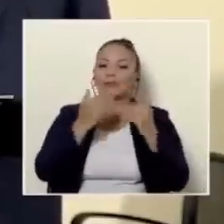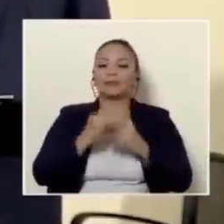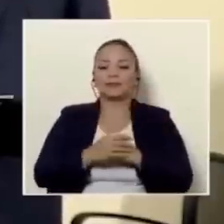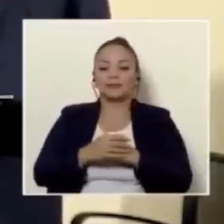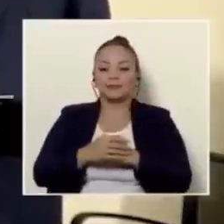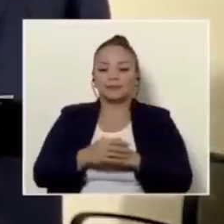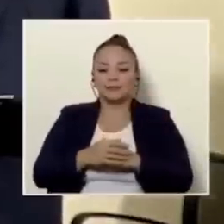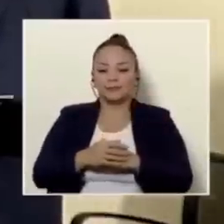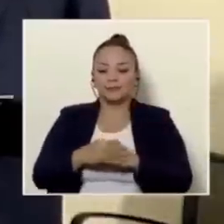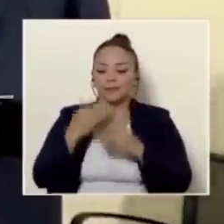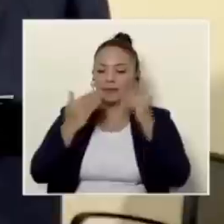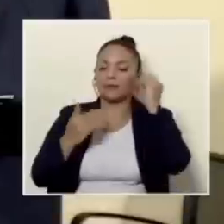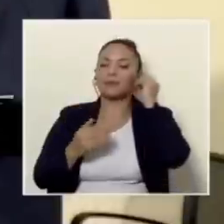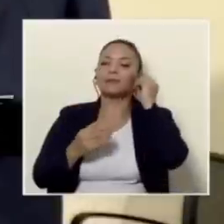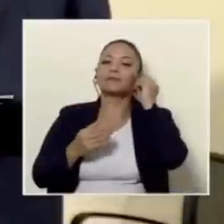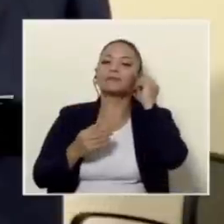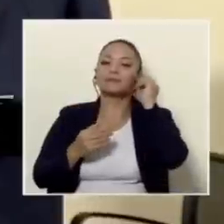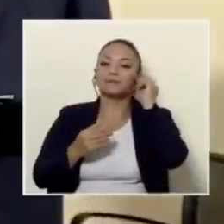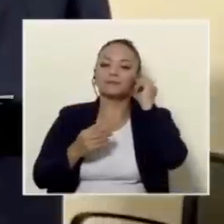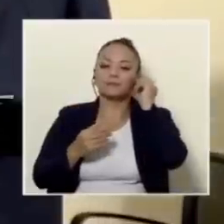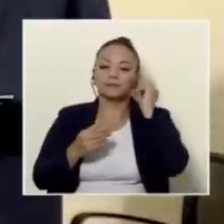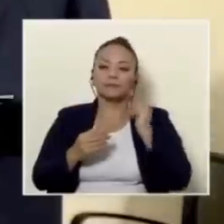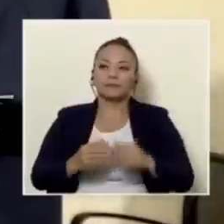gracias, señora.